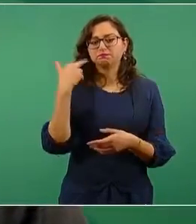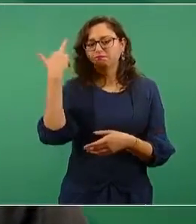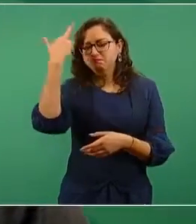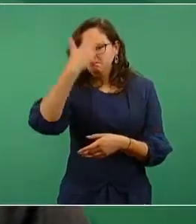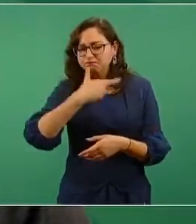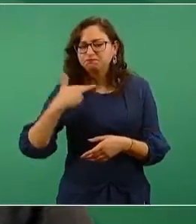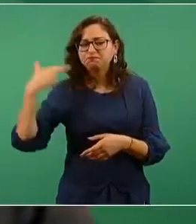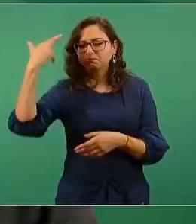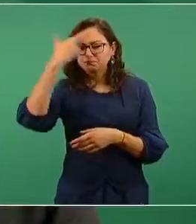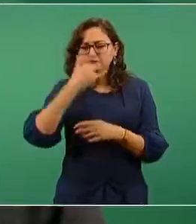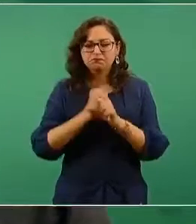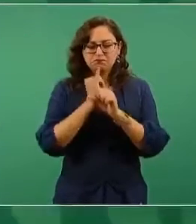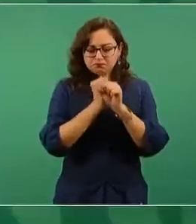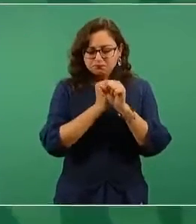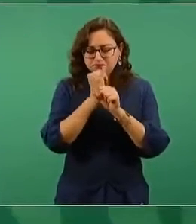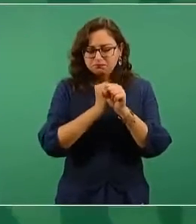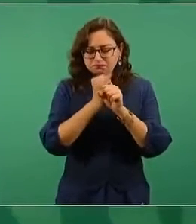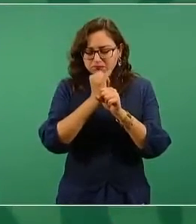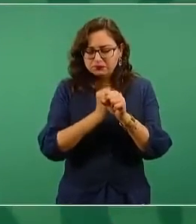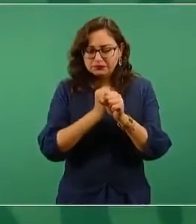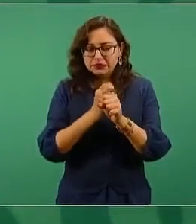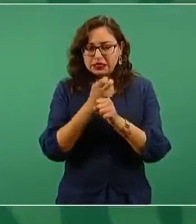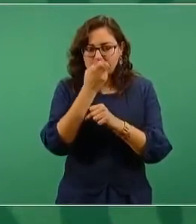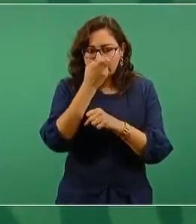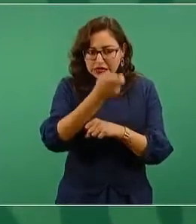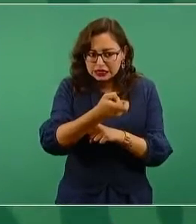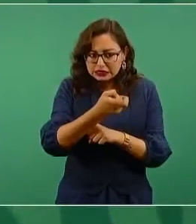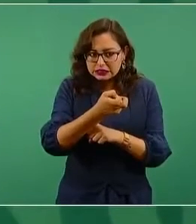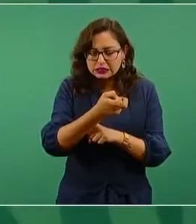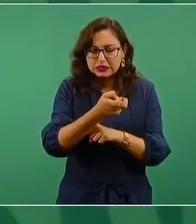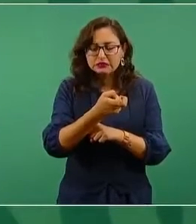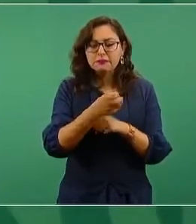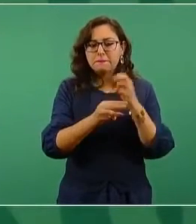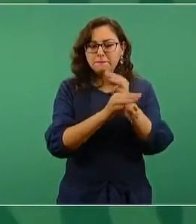revisando qué posibilidades hay para